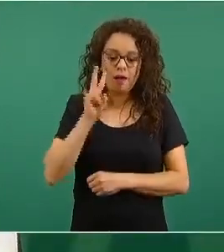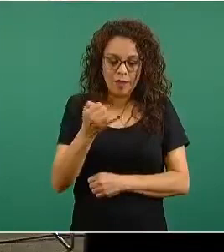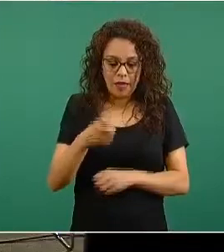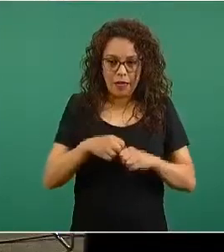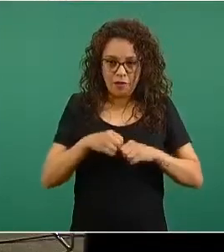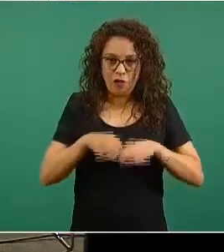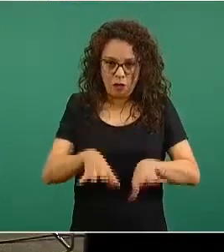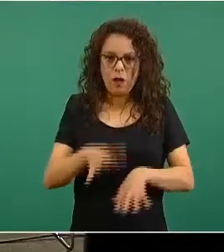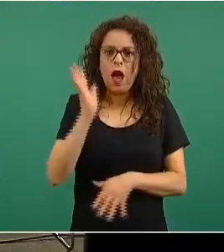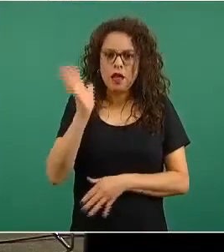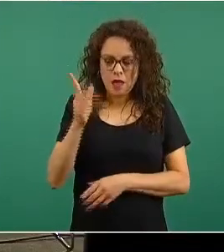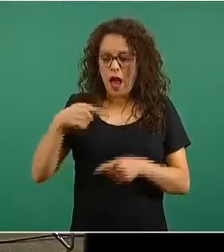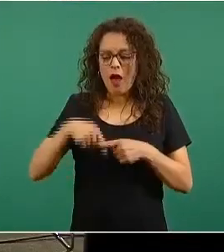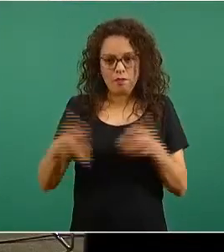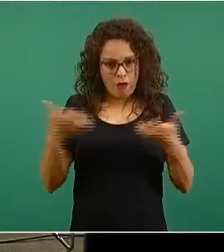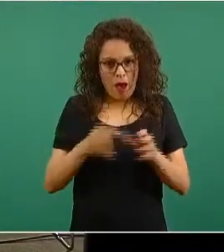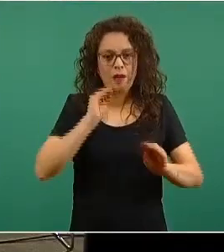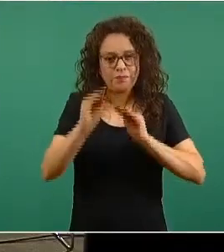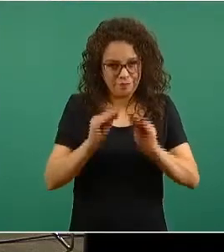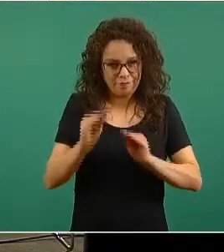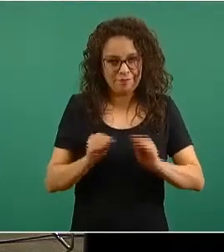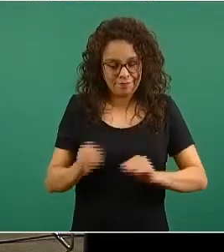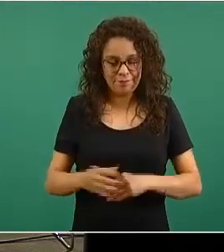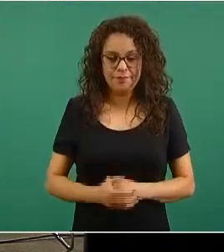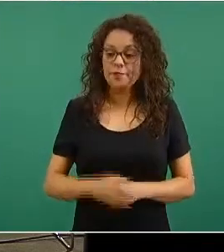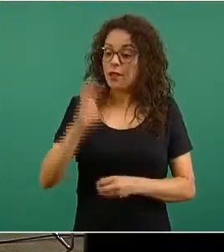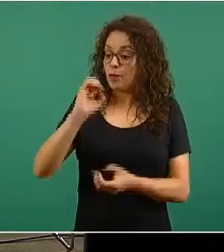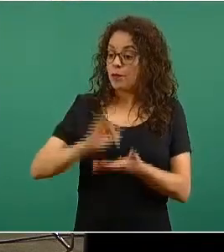diseñando. Gracias, doctor Cortés.